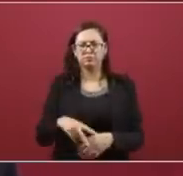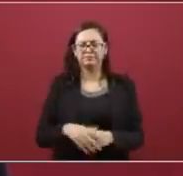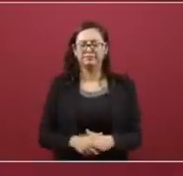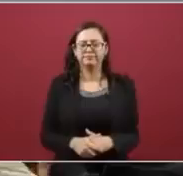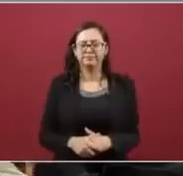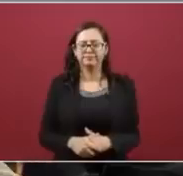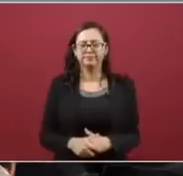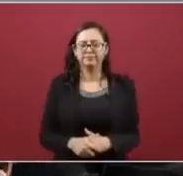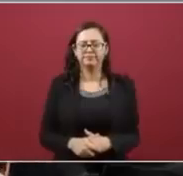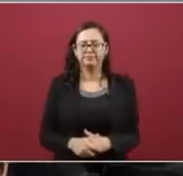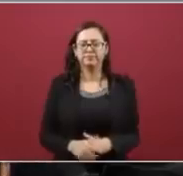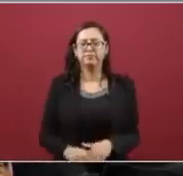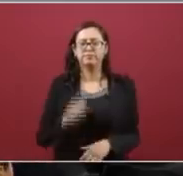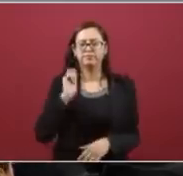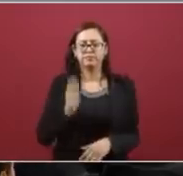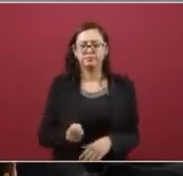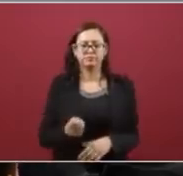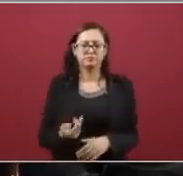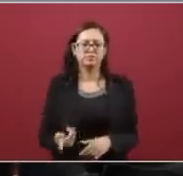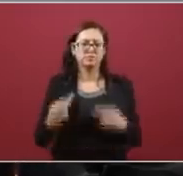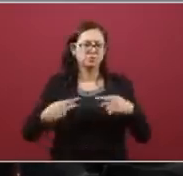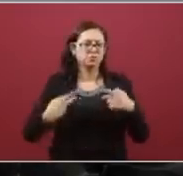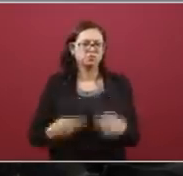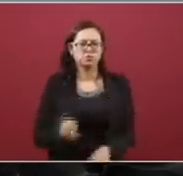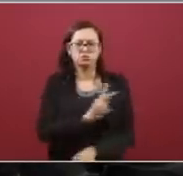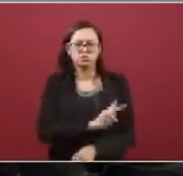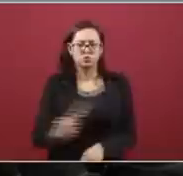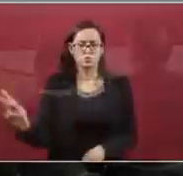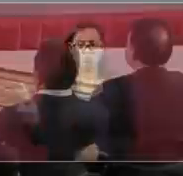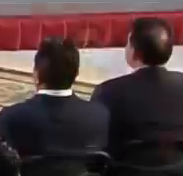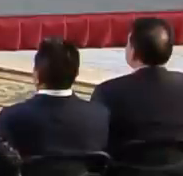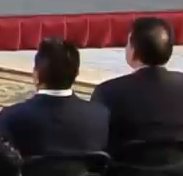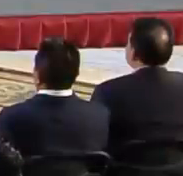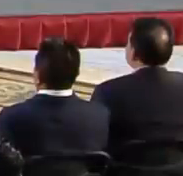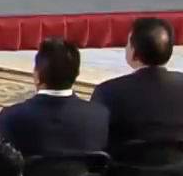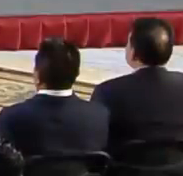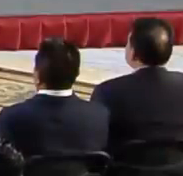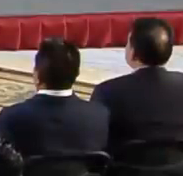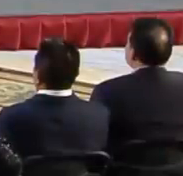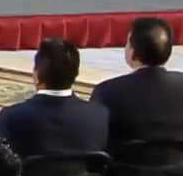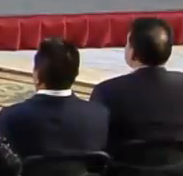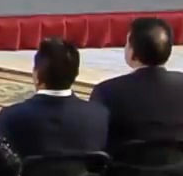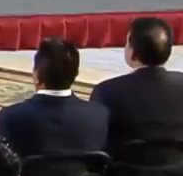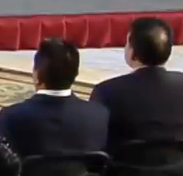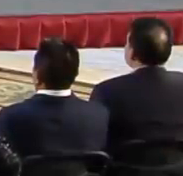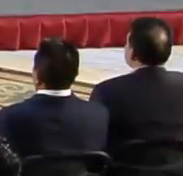Es decir, es universal. Es para todos.